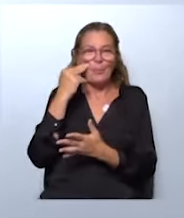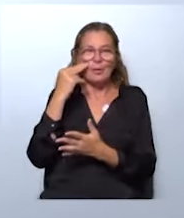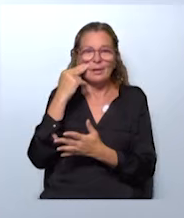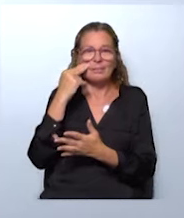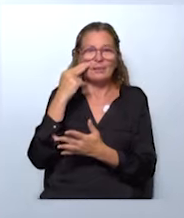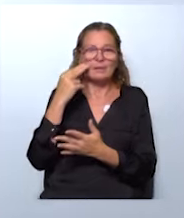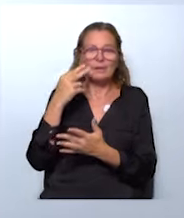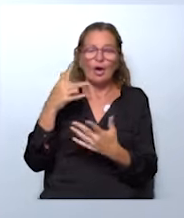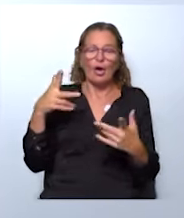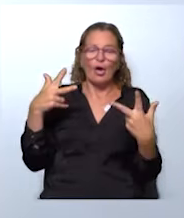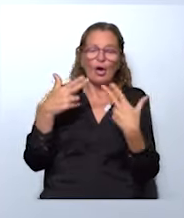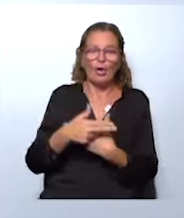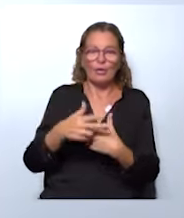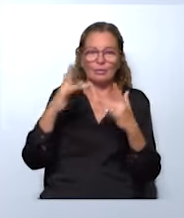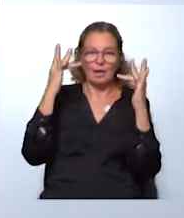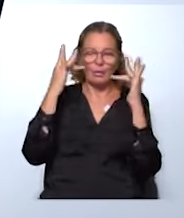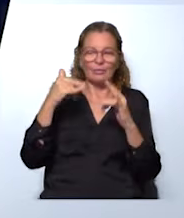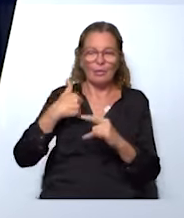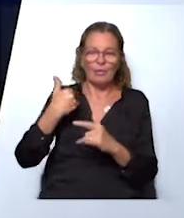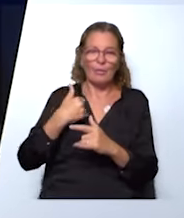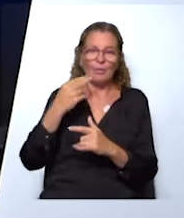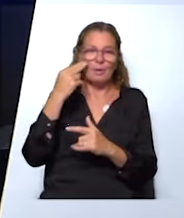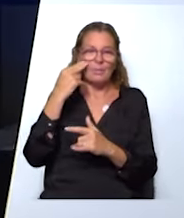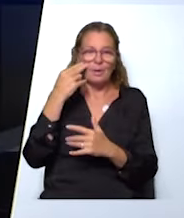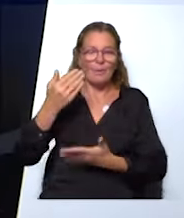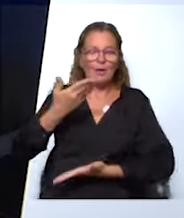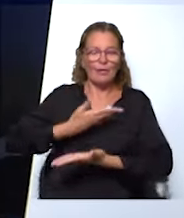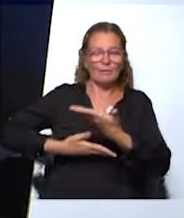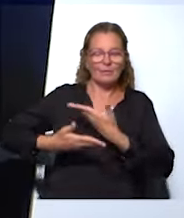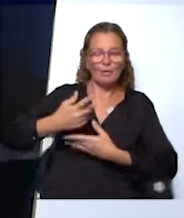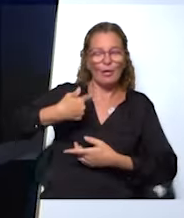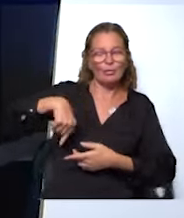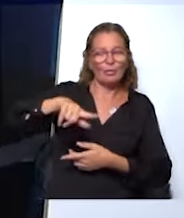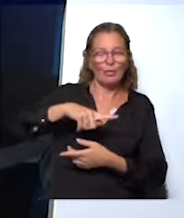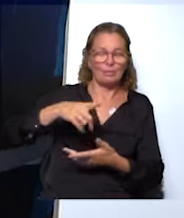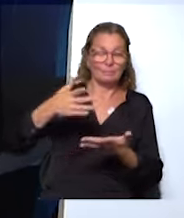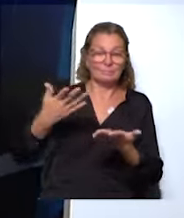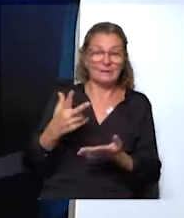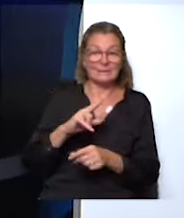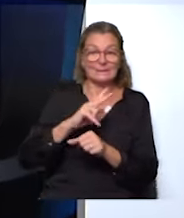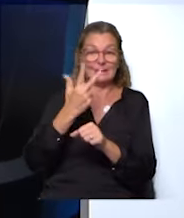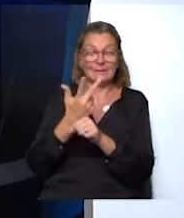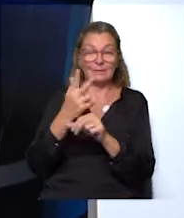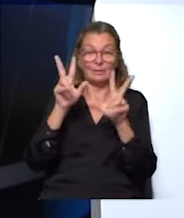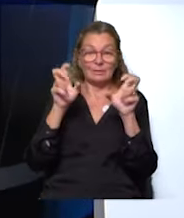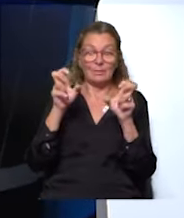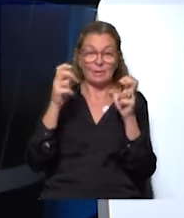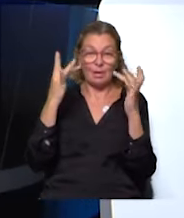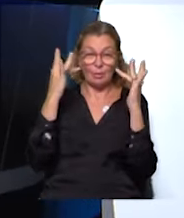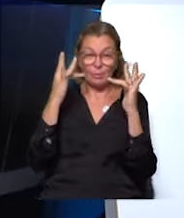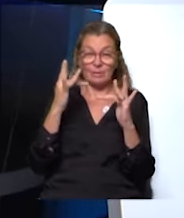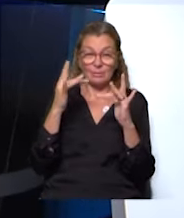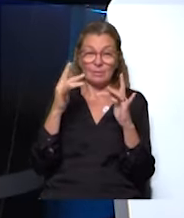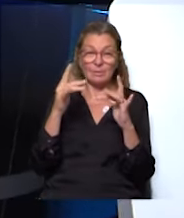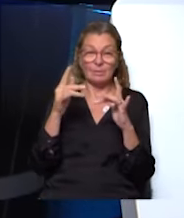le corta la educación a los chiquilines que estropea la convivencia en la comunidad En tercer lugar los temas educativos los uruguayos